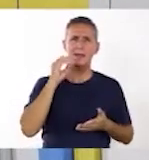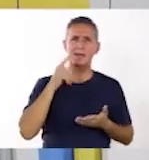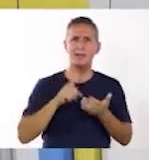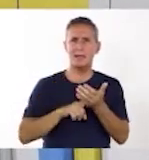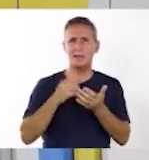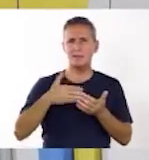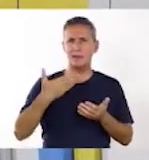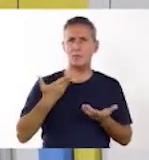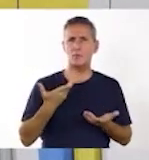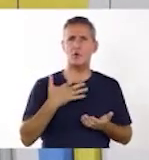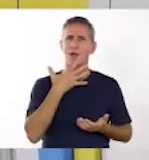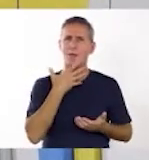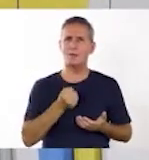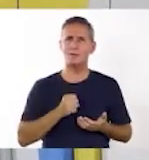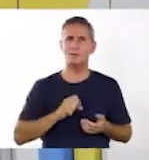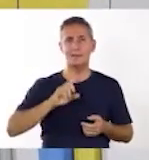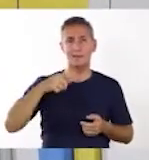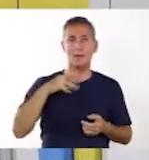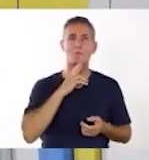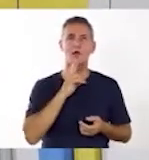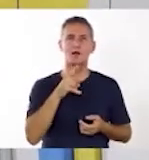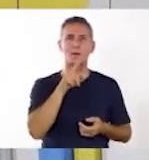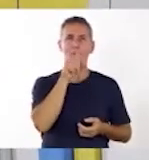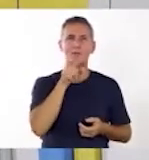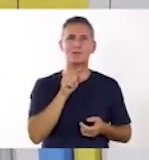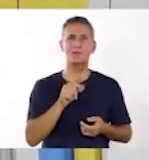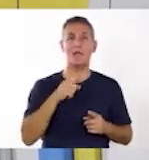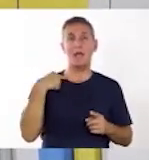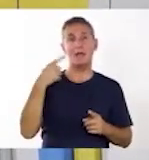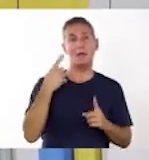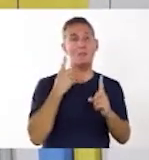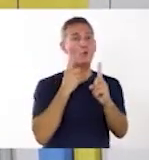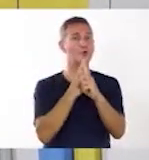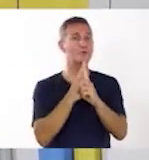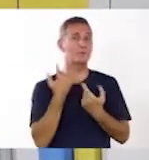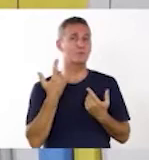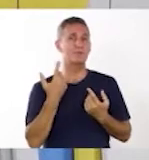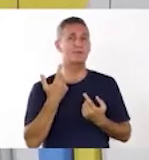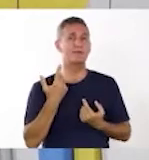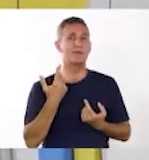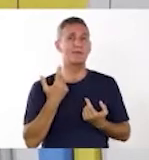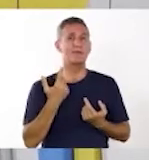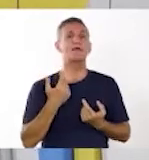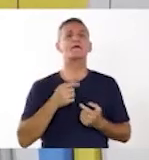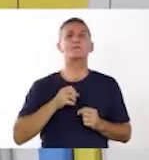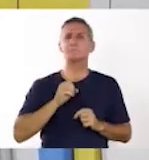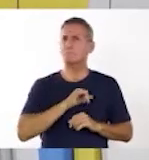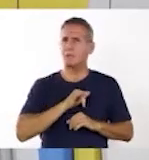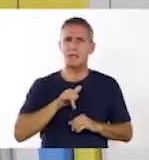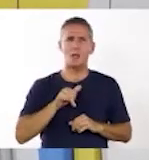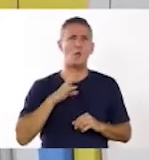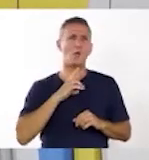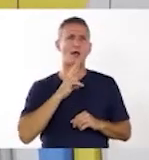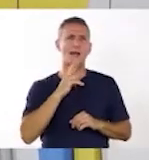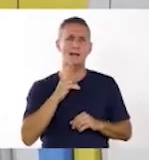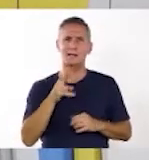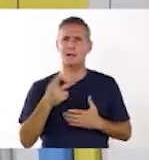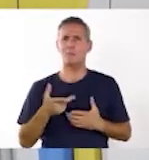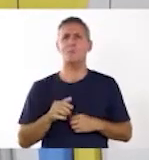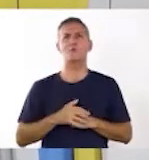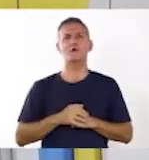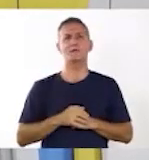Y respondan estas preguntas, que en el próximo encuentro también las vamos a responder. Y ya